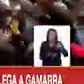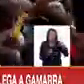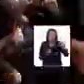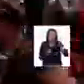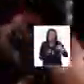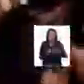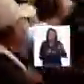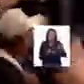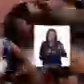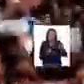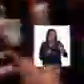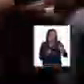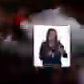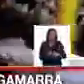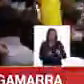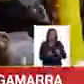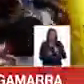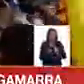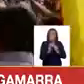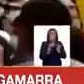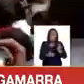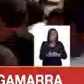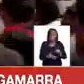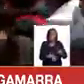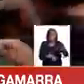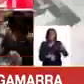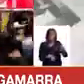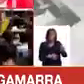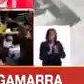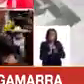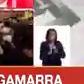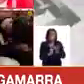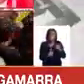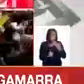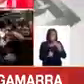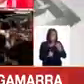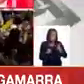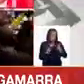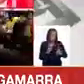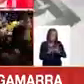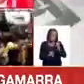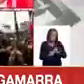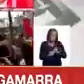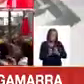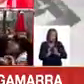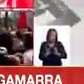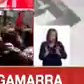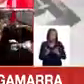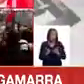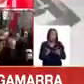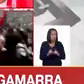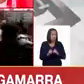allí justamente el candidato de Perú Libre, acompañado de la persona de confianza que tiene alrededor y de